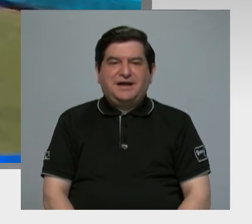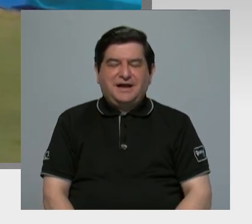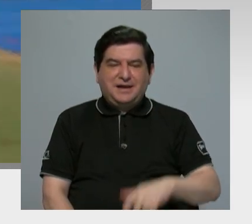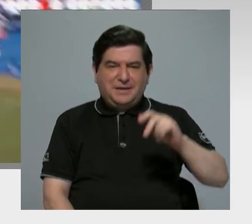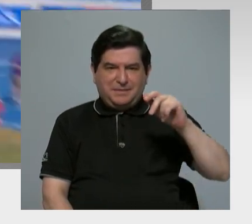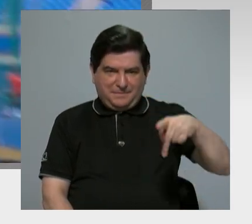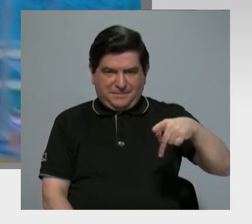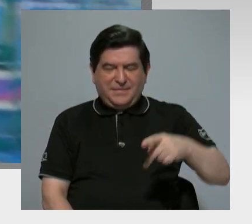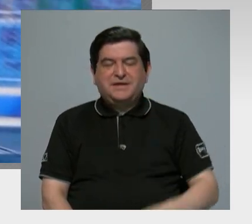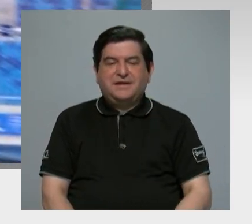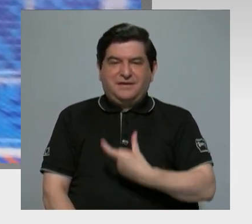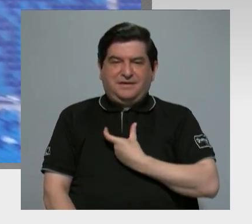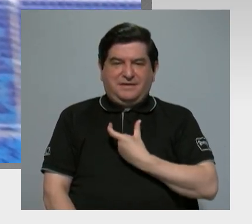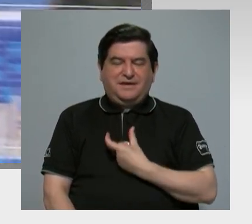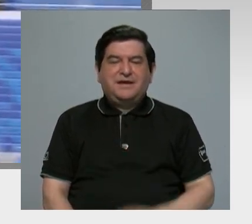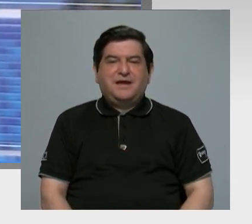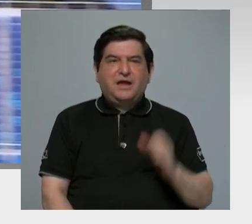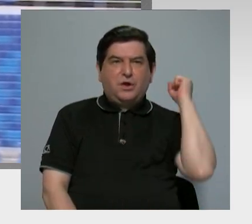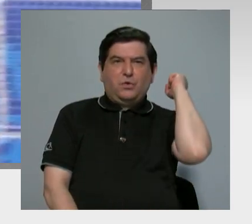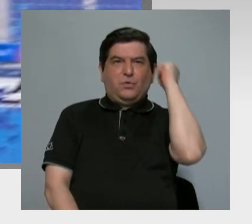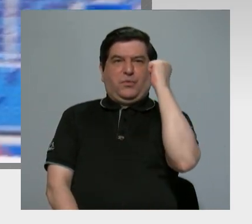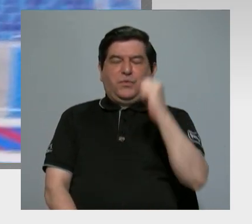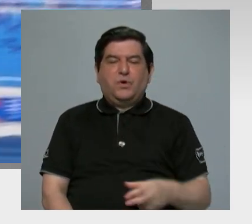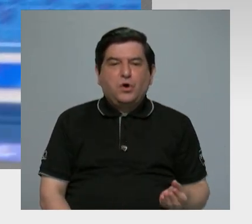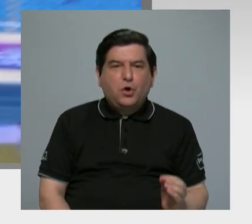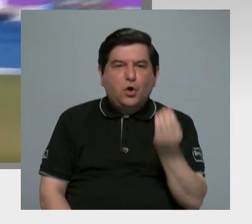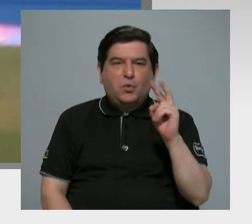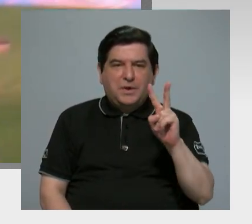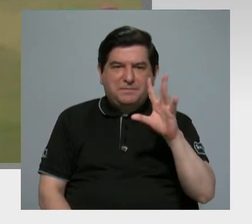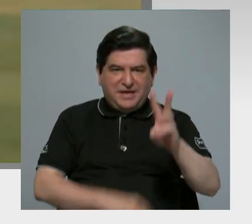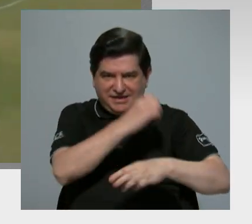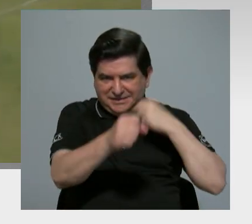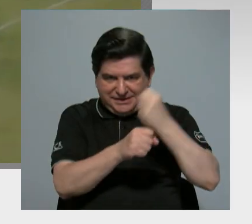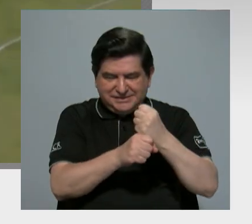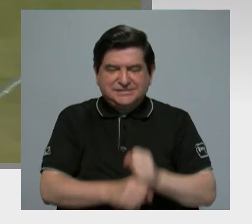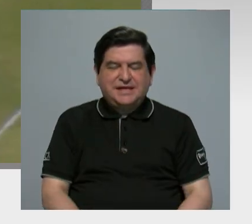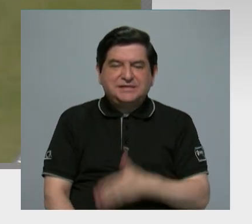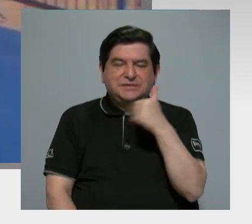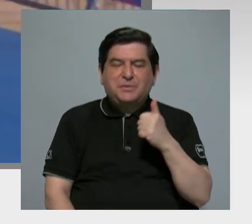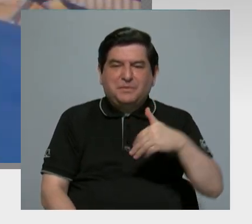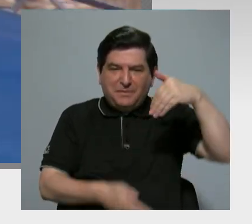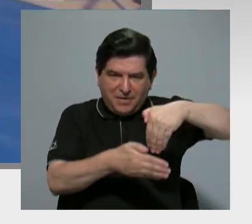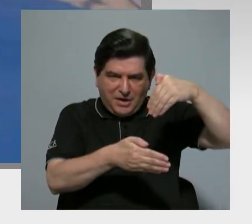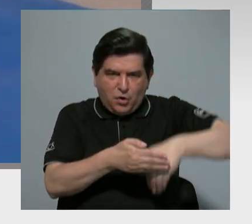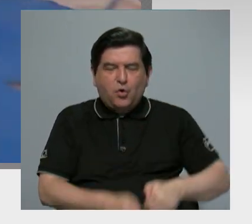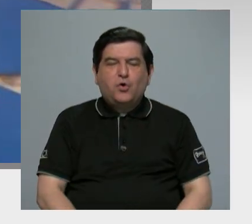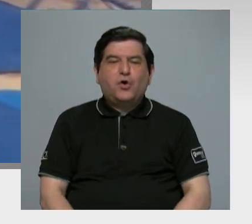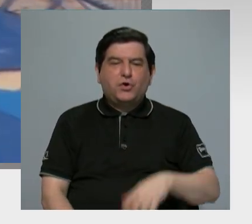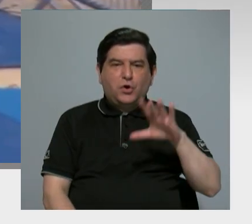con la plata en el lanzamiento de jabalina. El joven de 26 años obtuvo su mejor